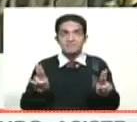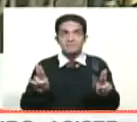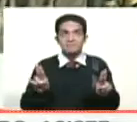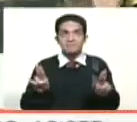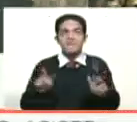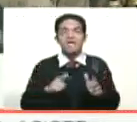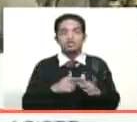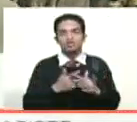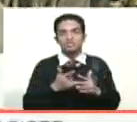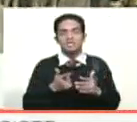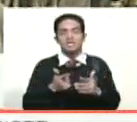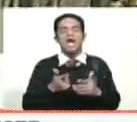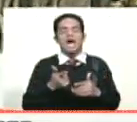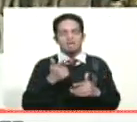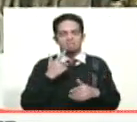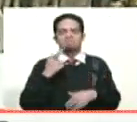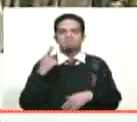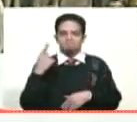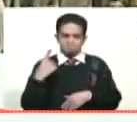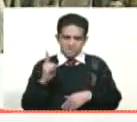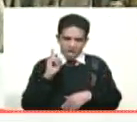prepárate para ejercerla.